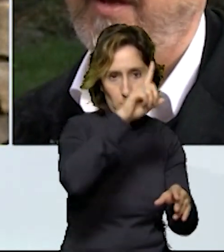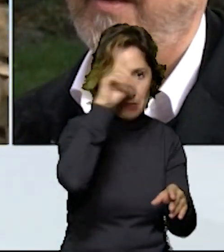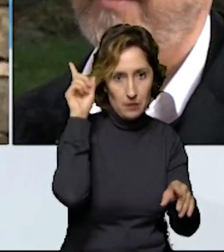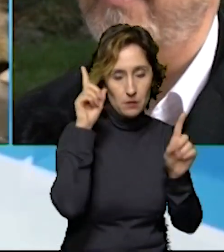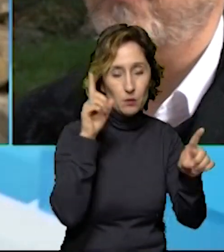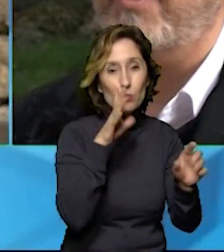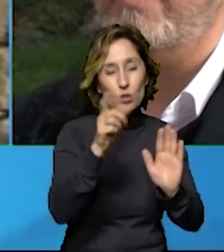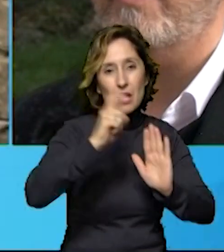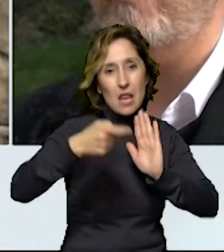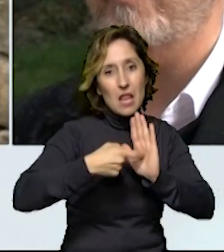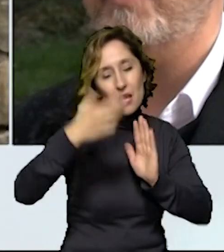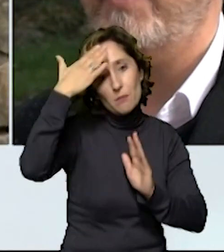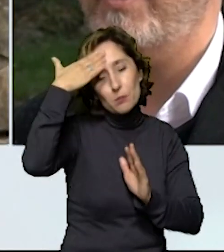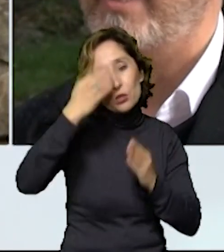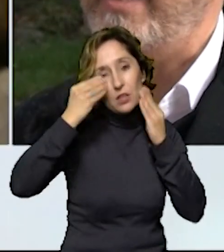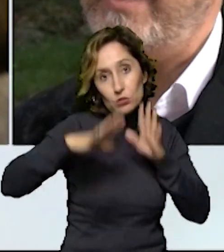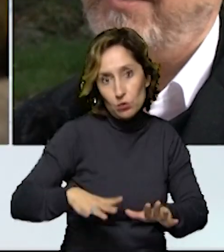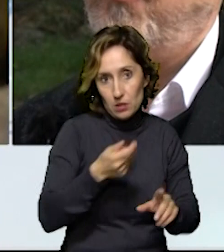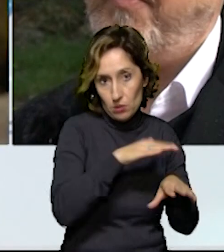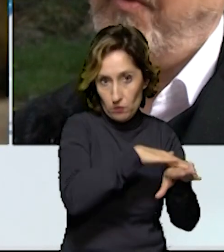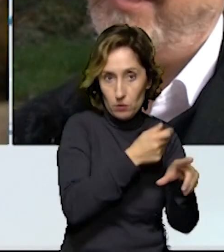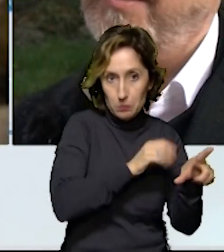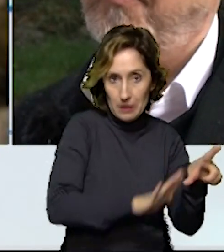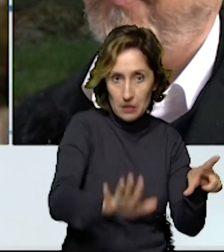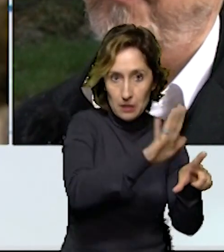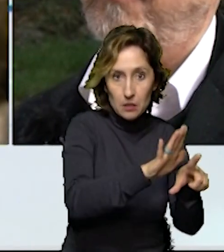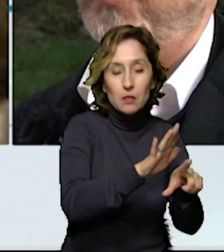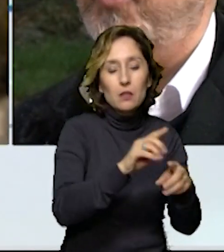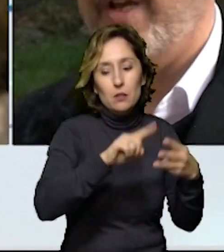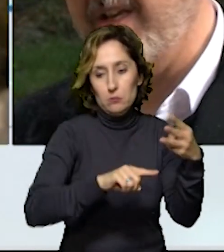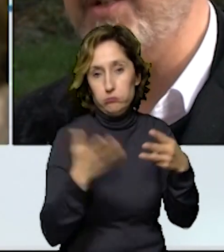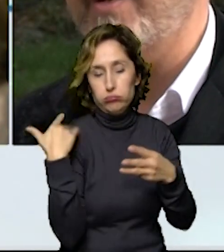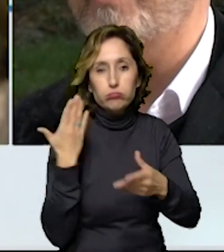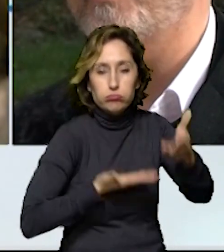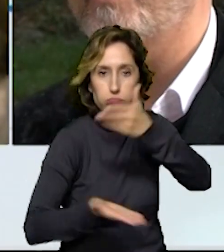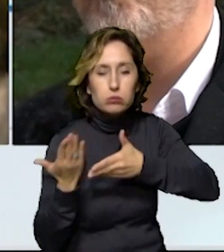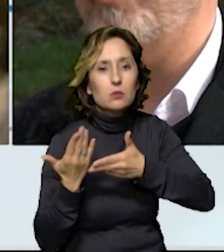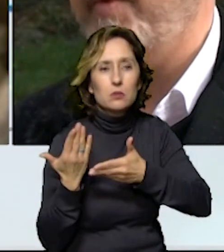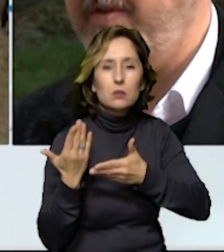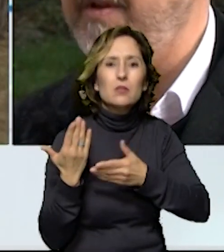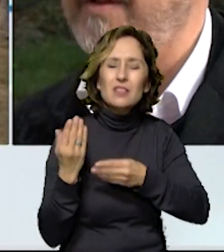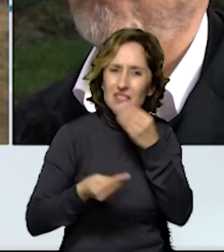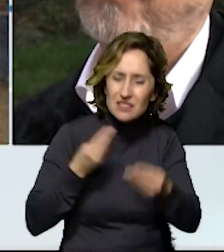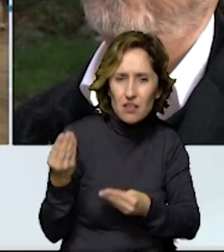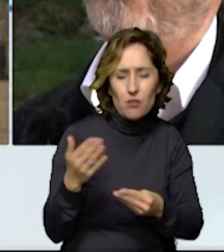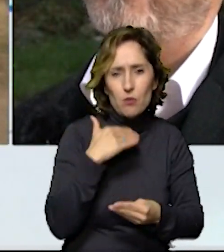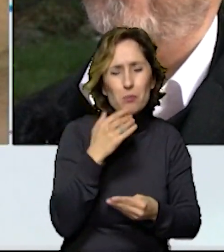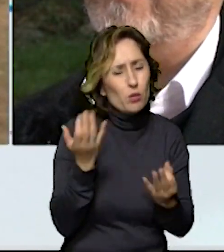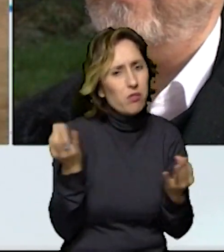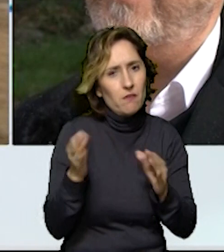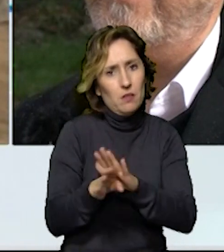de Memoria Histórica del Gobierno de España, y esa actuación ya se hizo hace unos años. Hay que seguir actuando, pero efectivamente